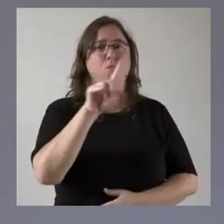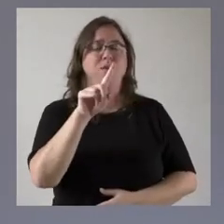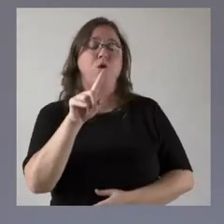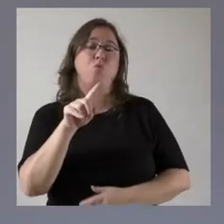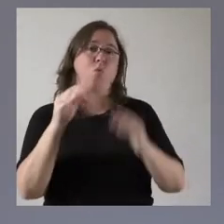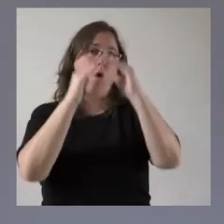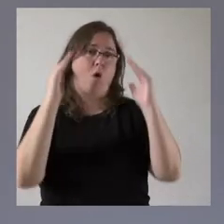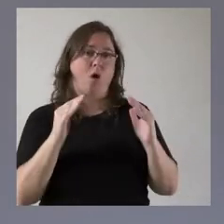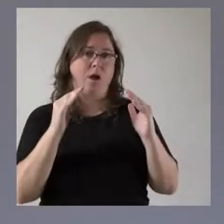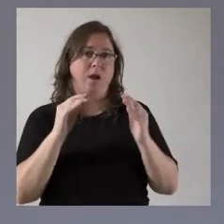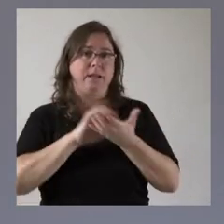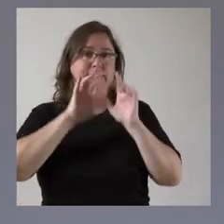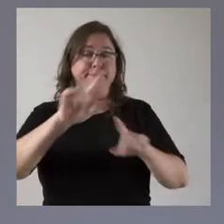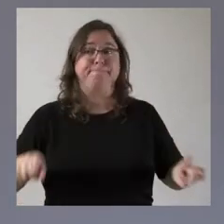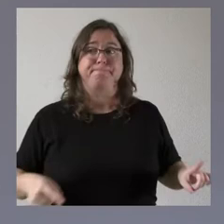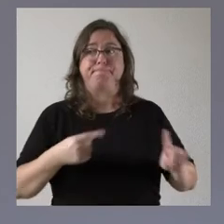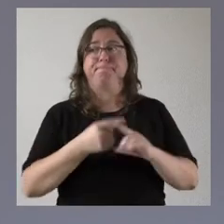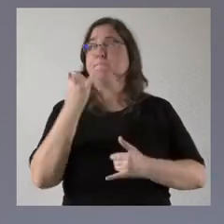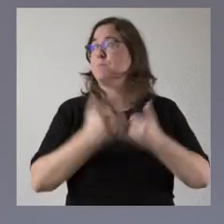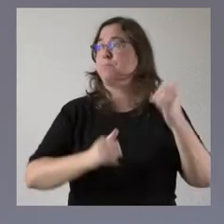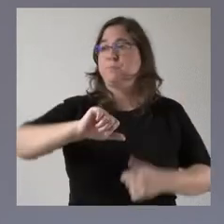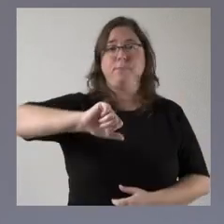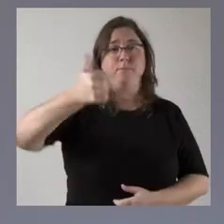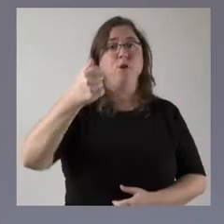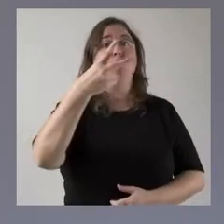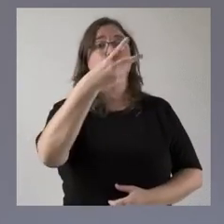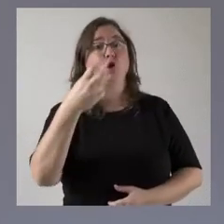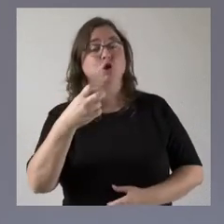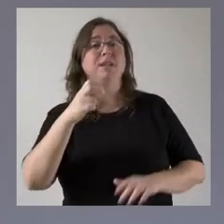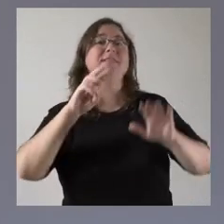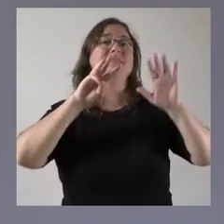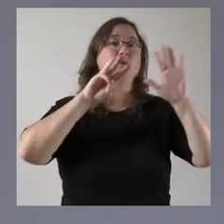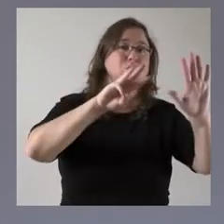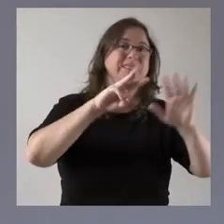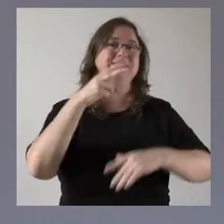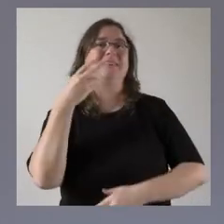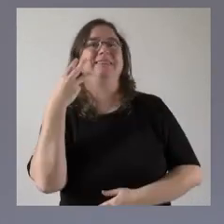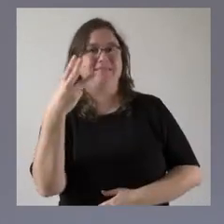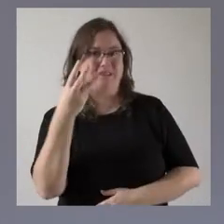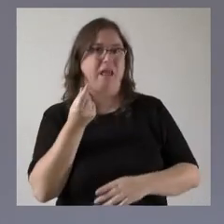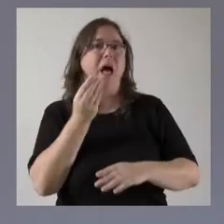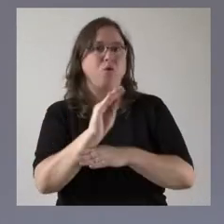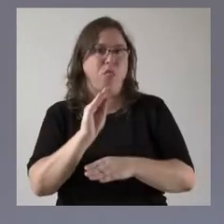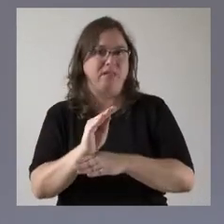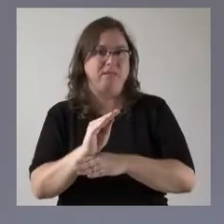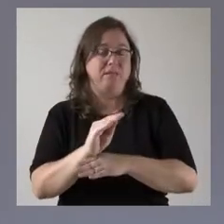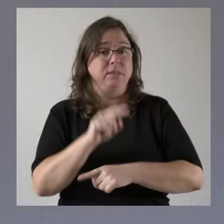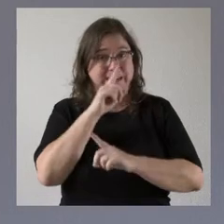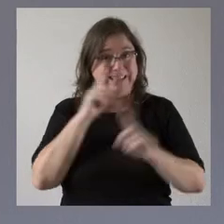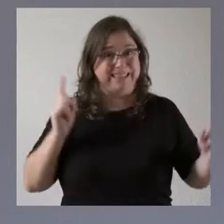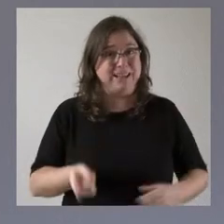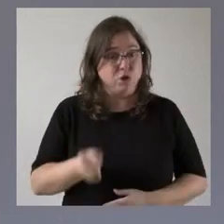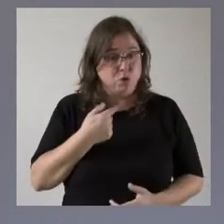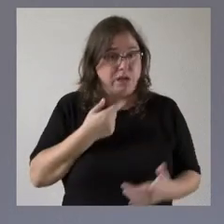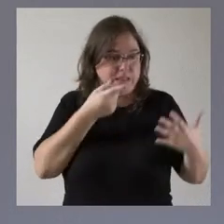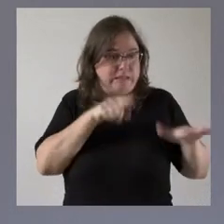en Castilla y león y sin embargo se concedieron 283 ayudas este año solamente en